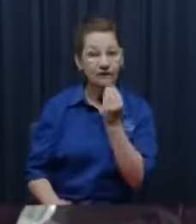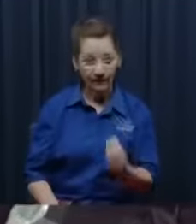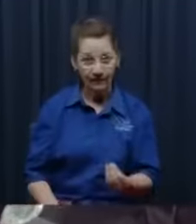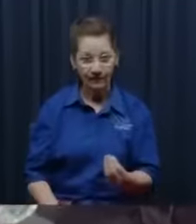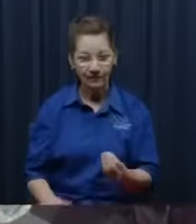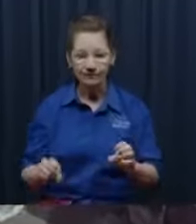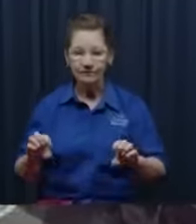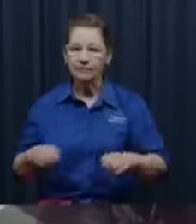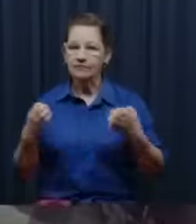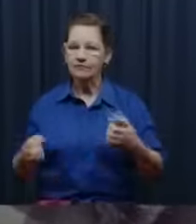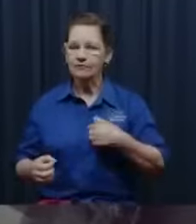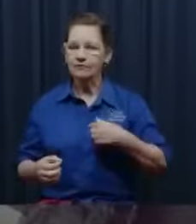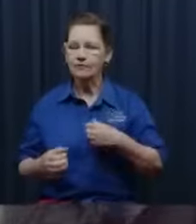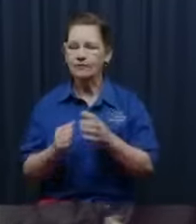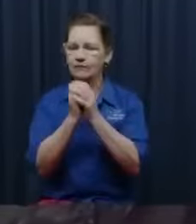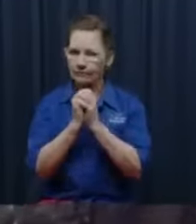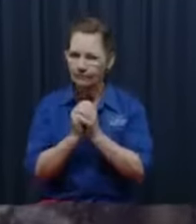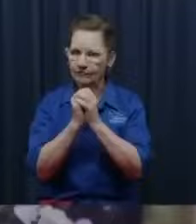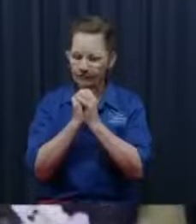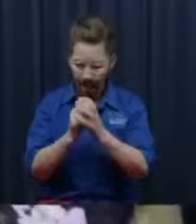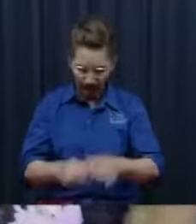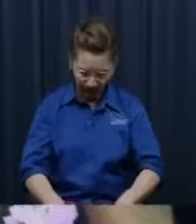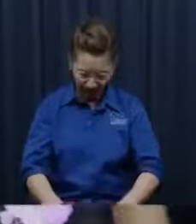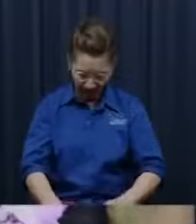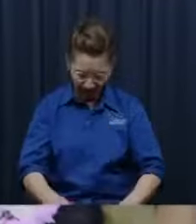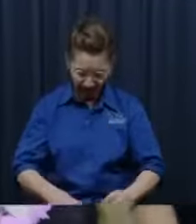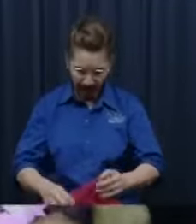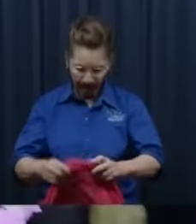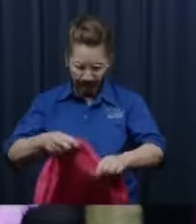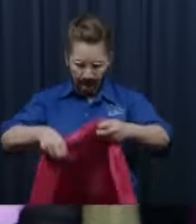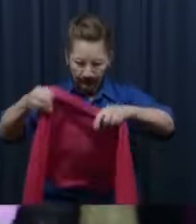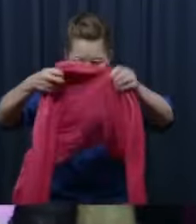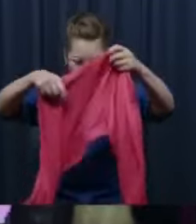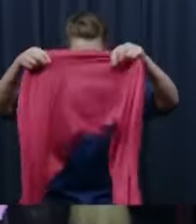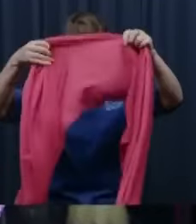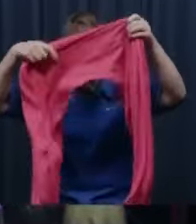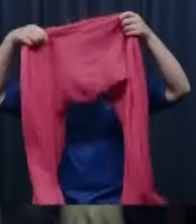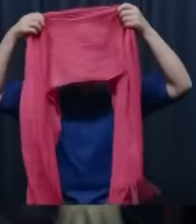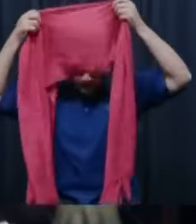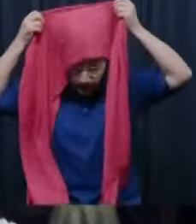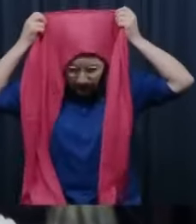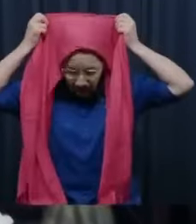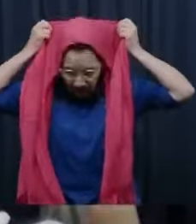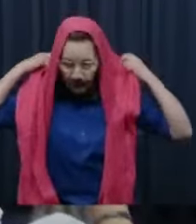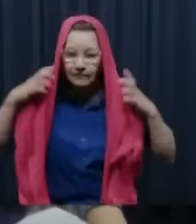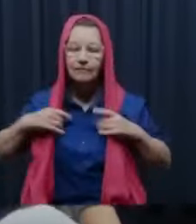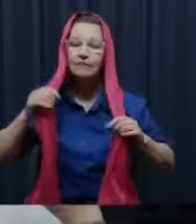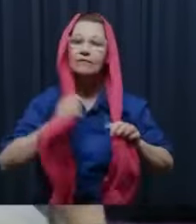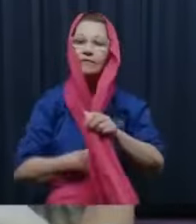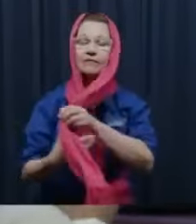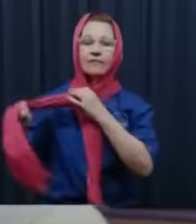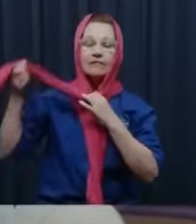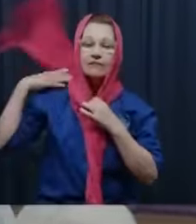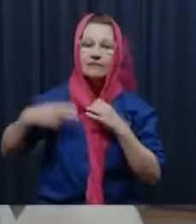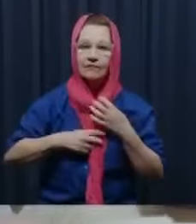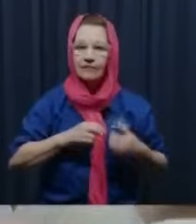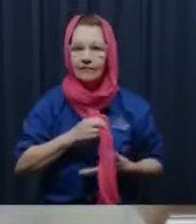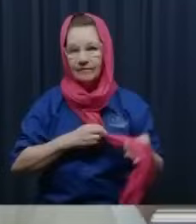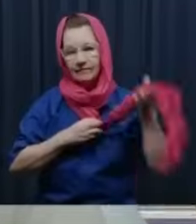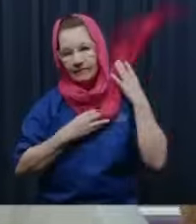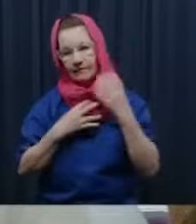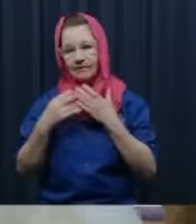hacer la oración y le voy a pedir a mi hermano Vinicio que es el pastor que está encargado hoy de turno Pero recuérdense